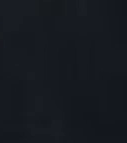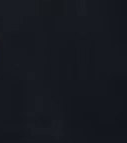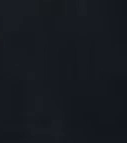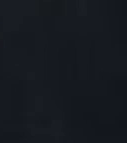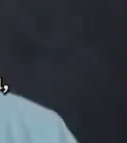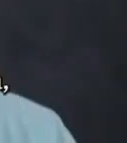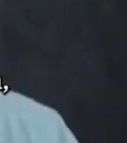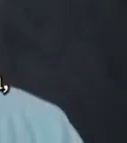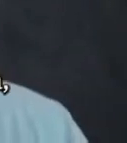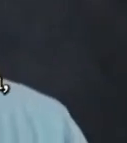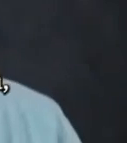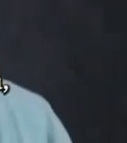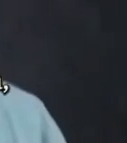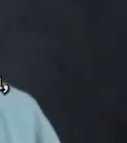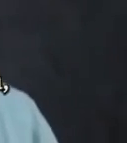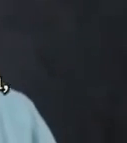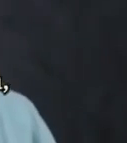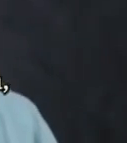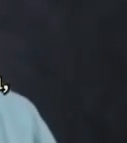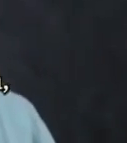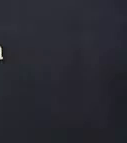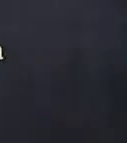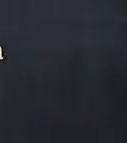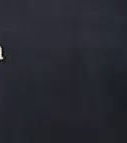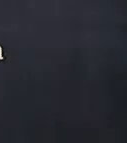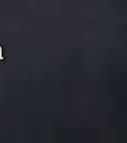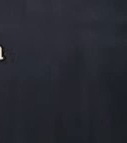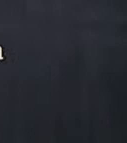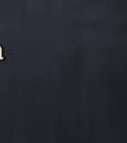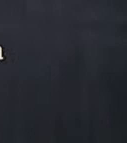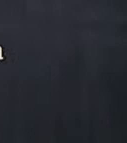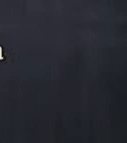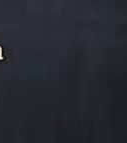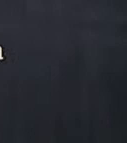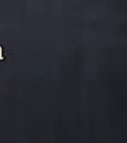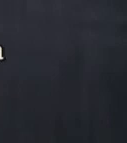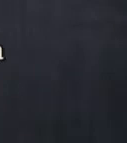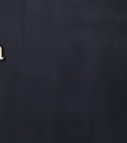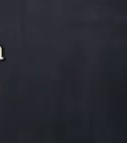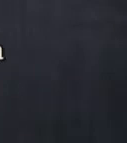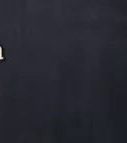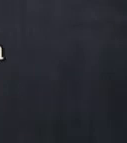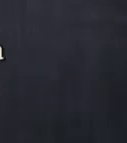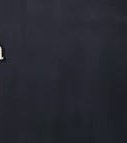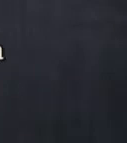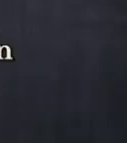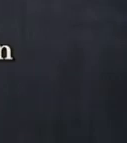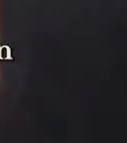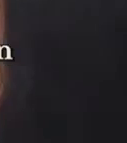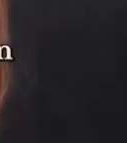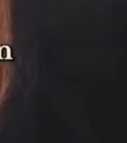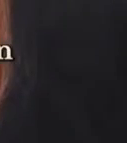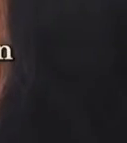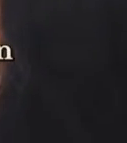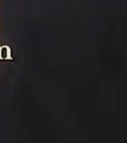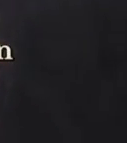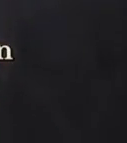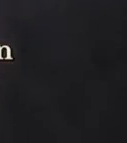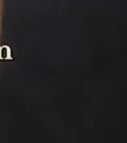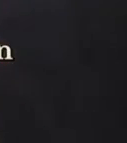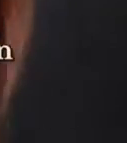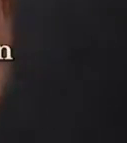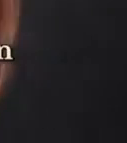su hermano y una admiración tremenda álvarez y un cariño que hace que se acuerda cuando habla de fidel él tenía una